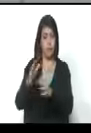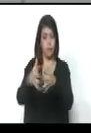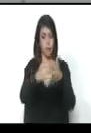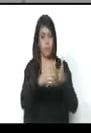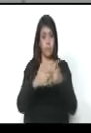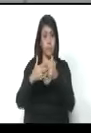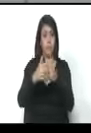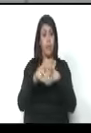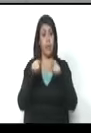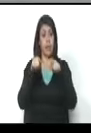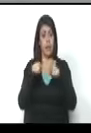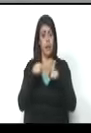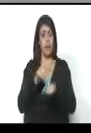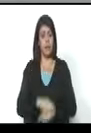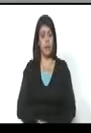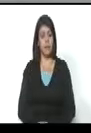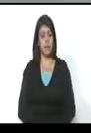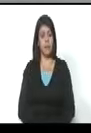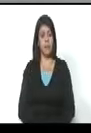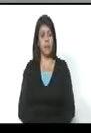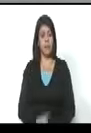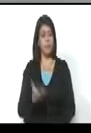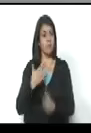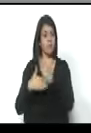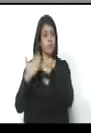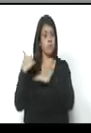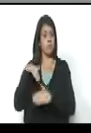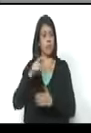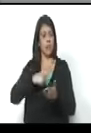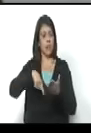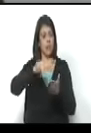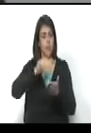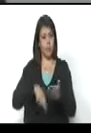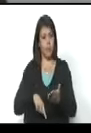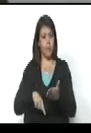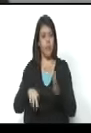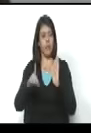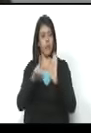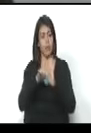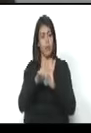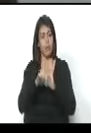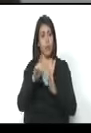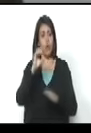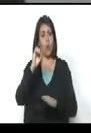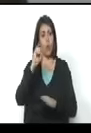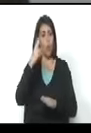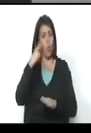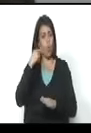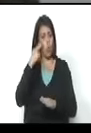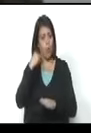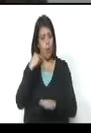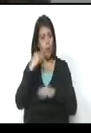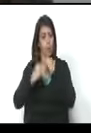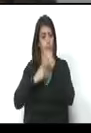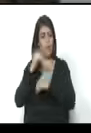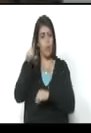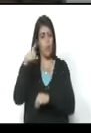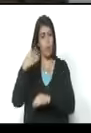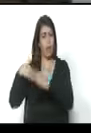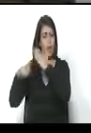y eso desde la firma del decreto Obama. Pero anteriormente también